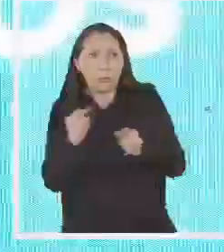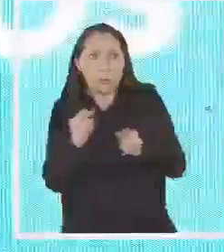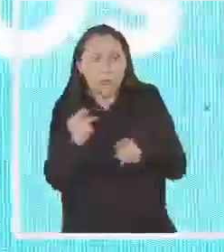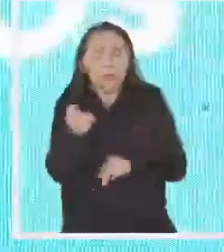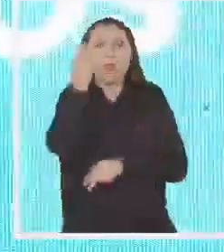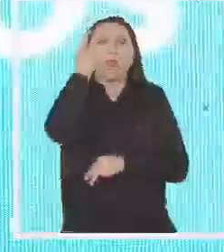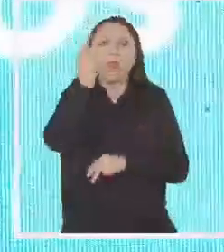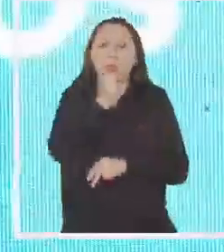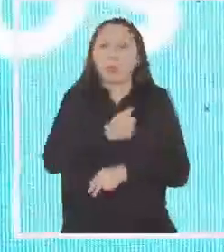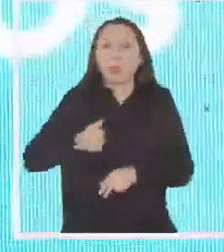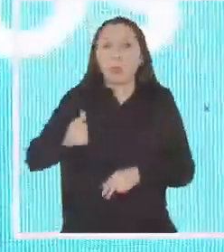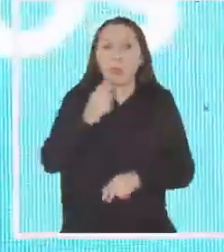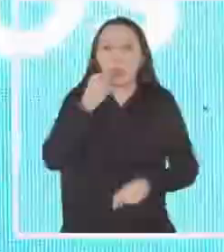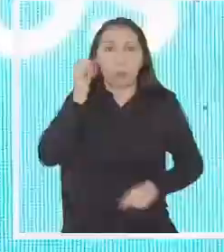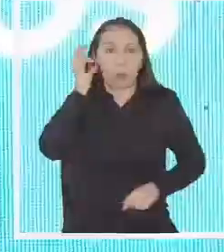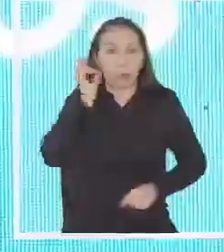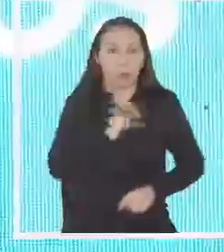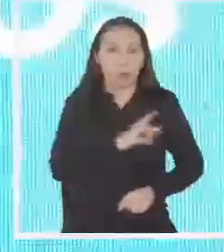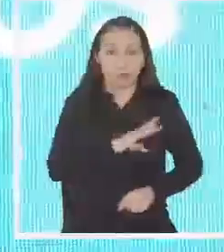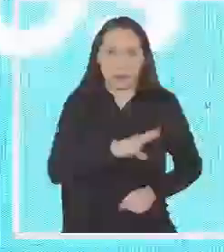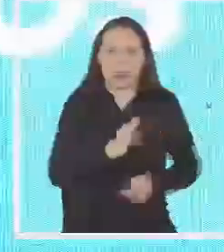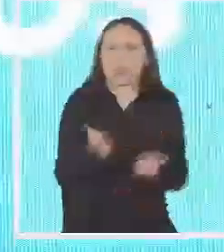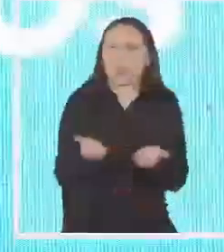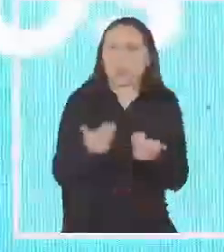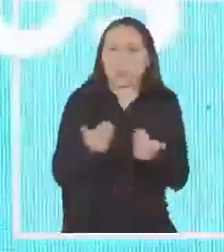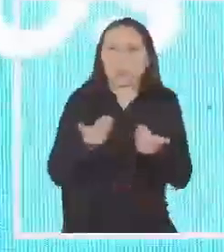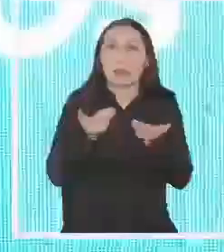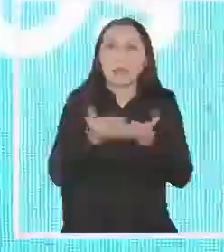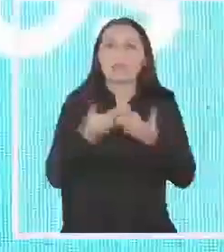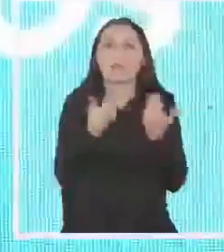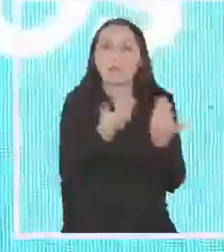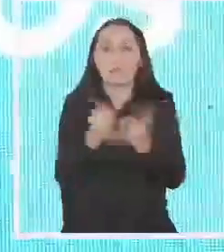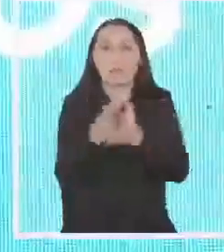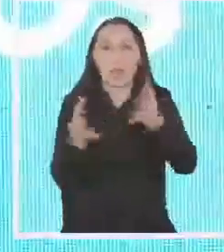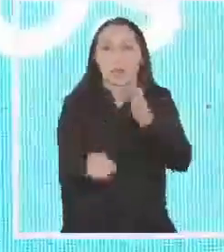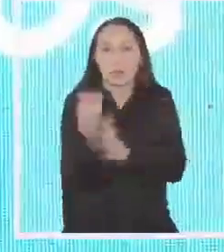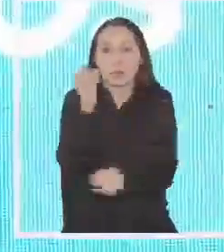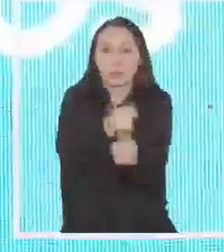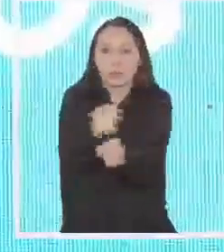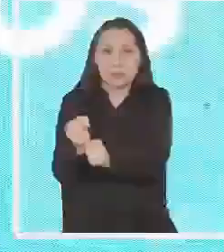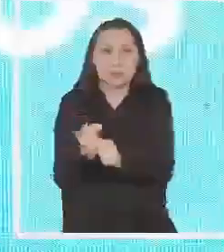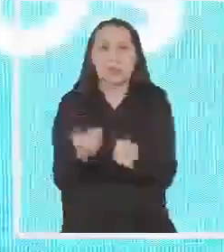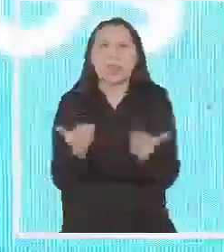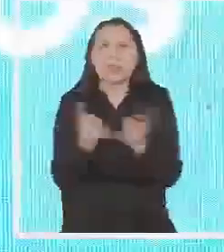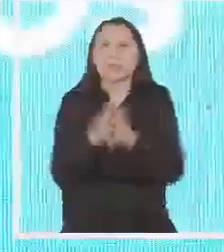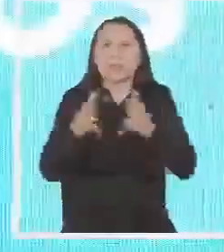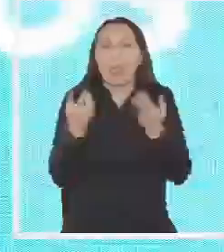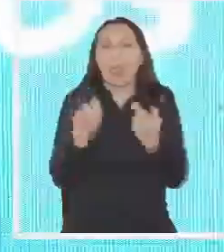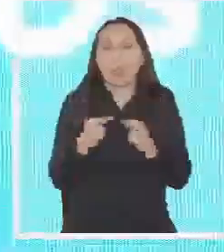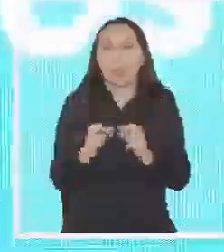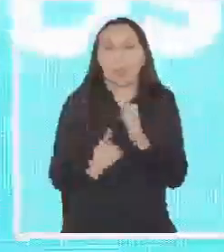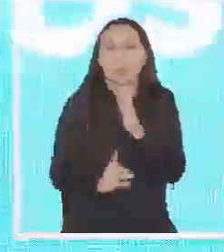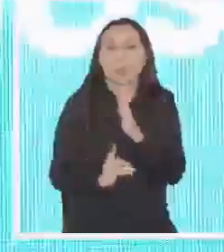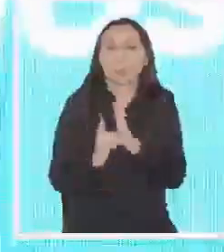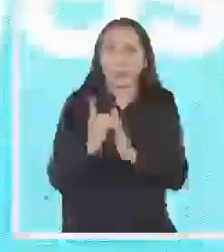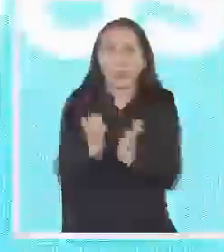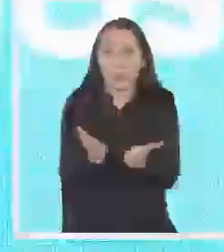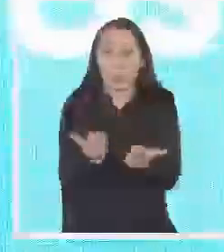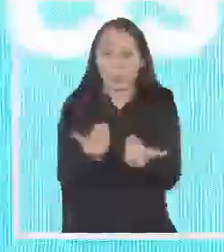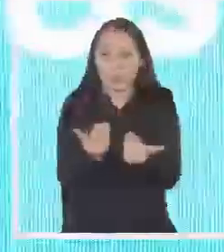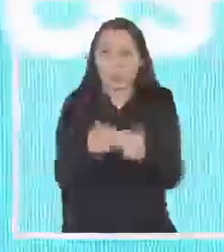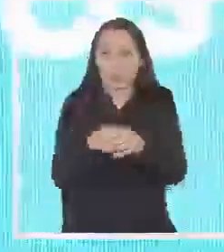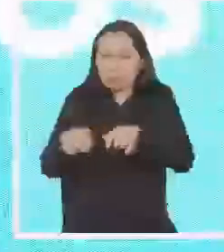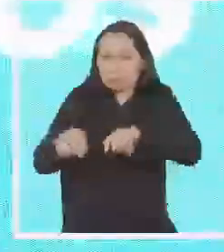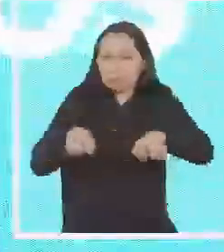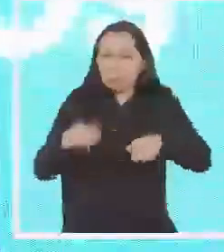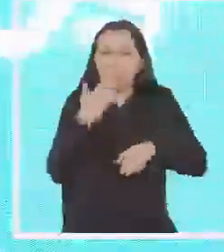por todas y todos los chilenos. Necesitamos generar más empleo, necesitamos más oportunidades para el desarrollo y necesitamos